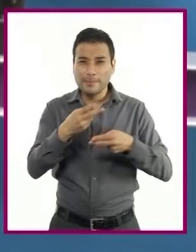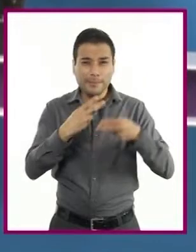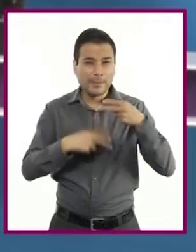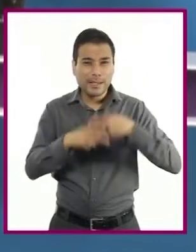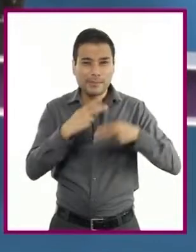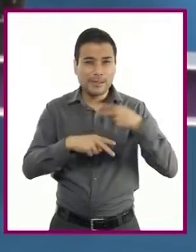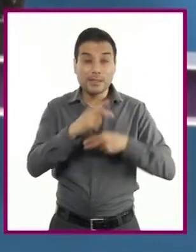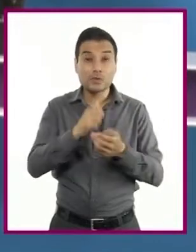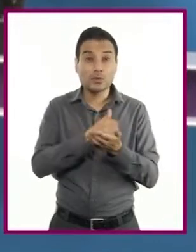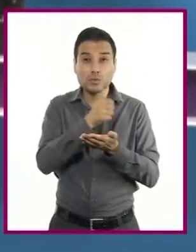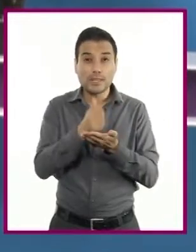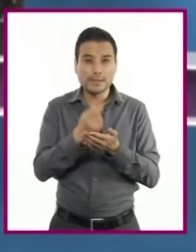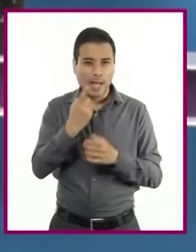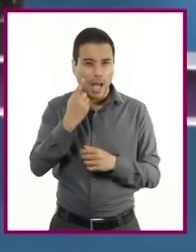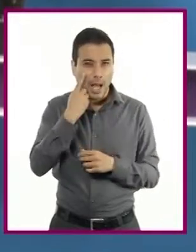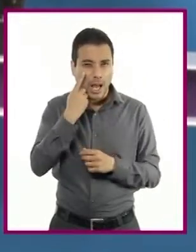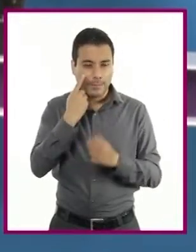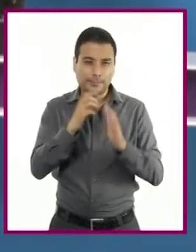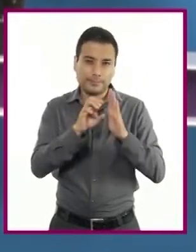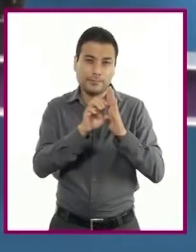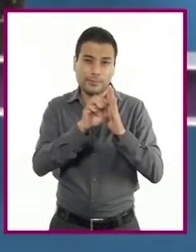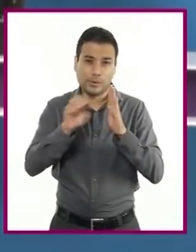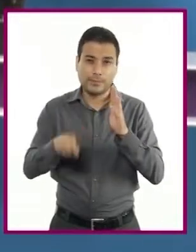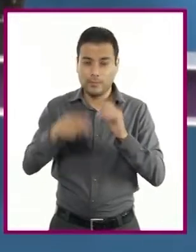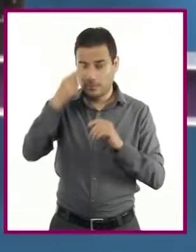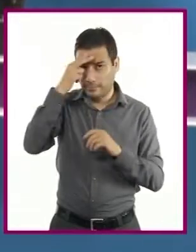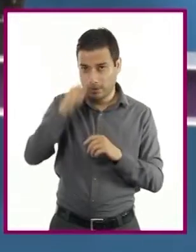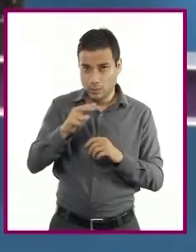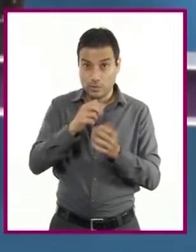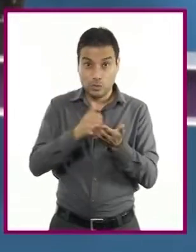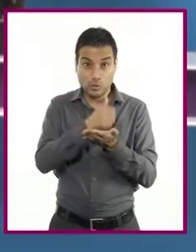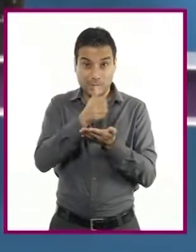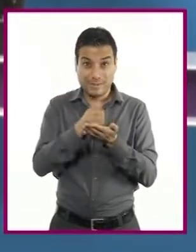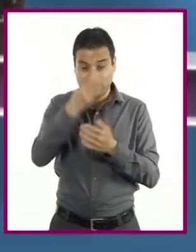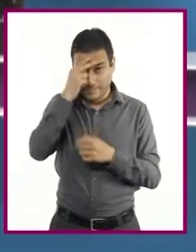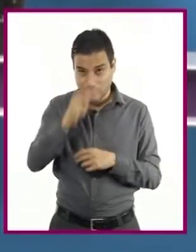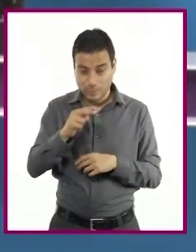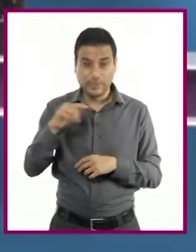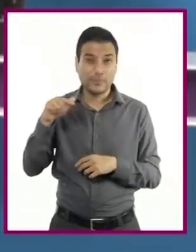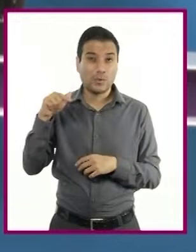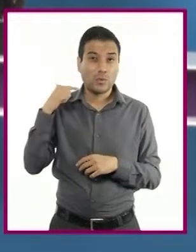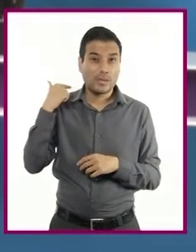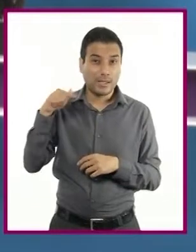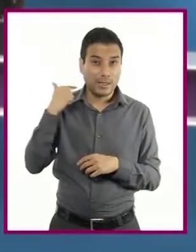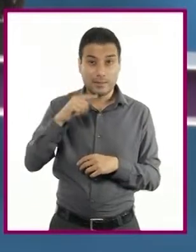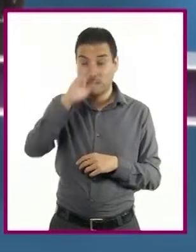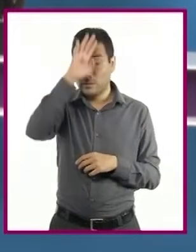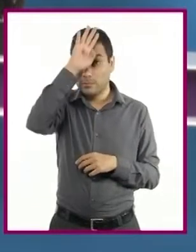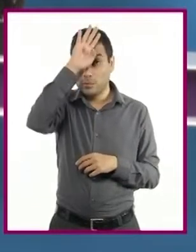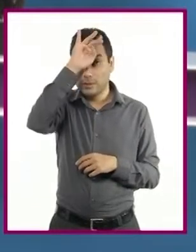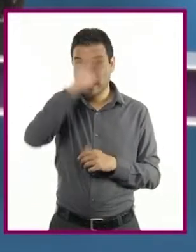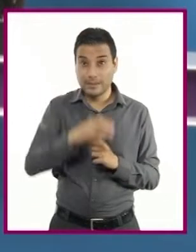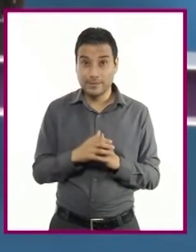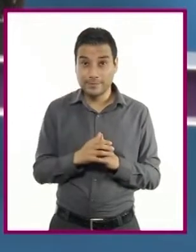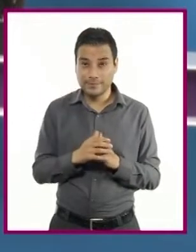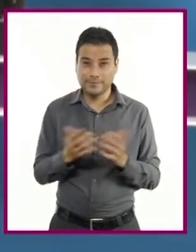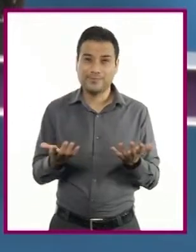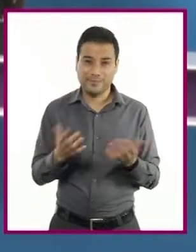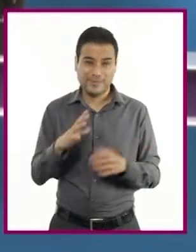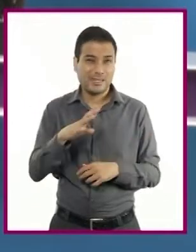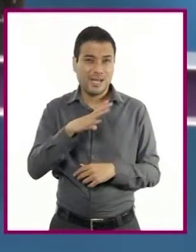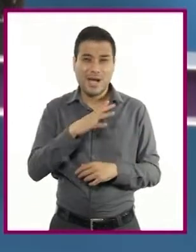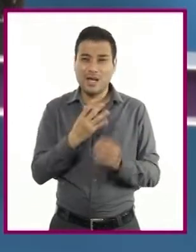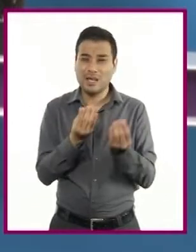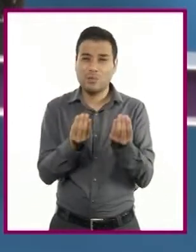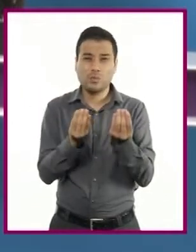ciudades. Como en el caso de nuestro país, la Ciudad de México, Guadalajara y Monterrey, en donde las emisiones de